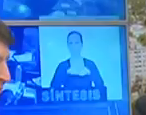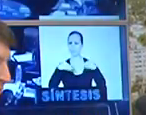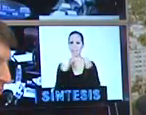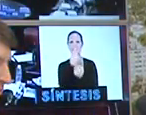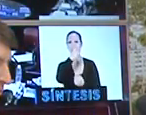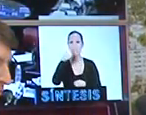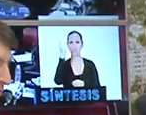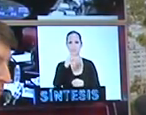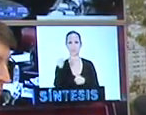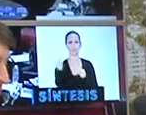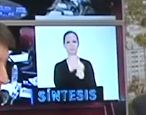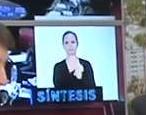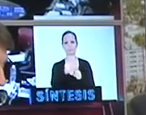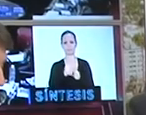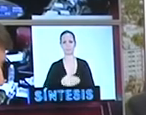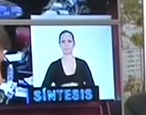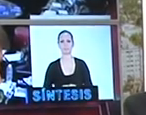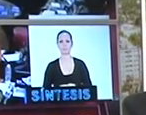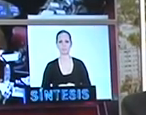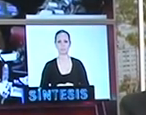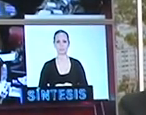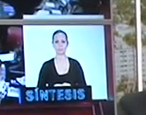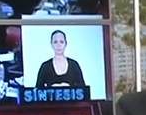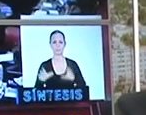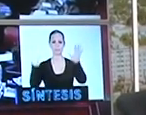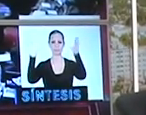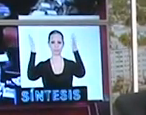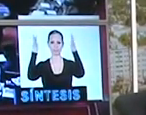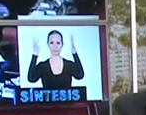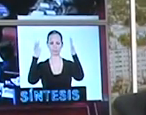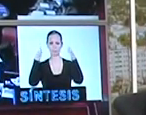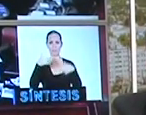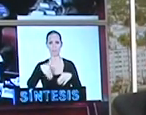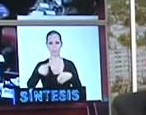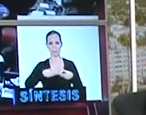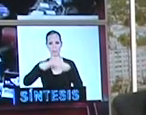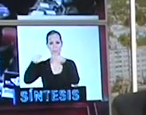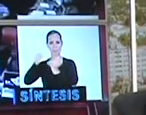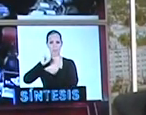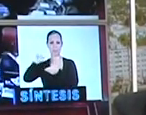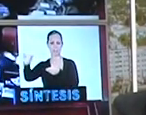Se llama Ley Justina, ¿no? Que modifica el régimen de donación de órganos.